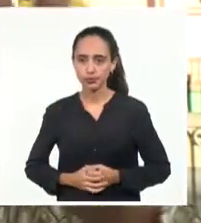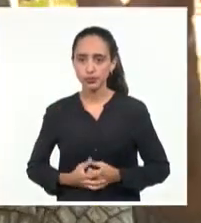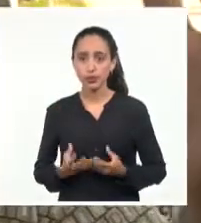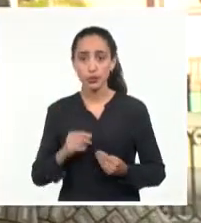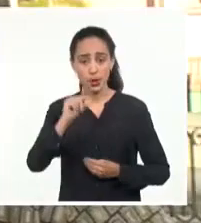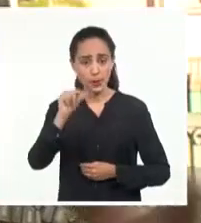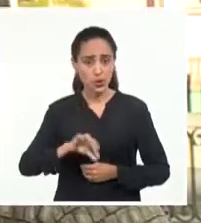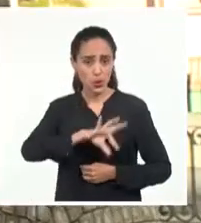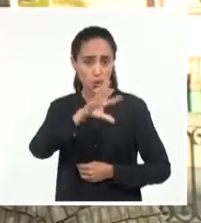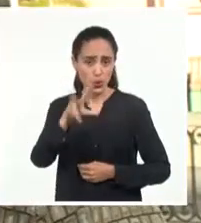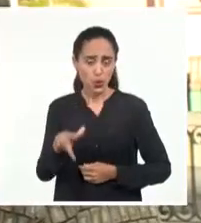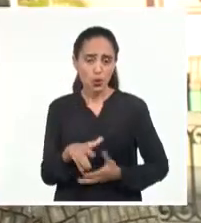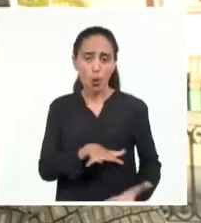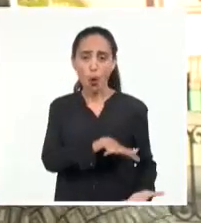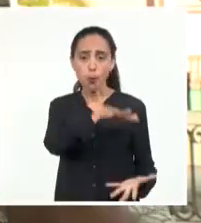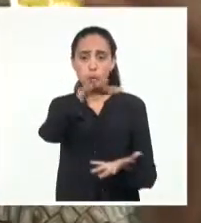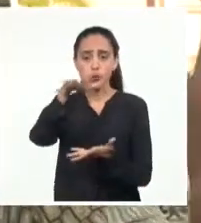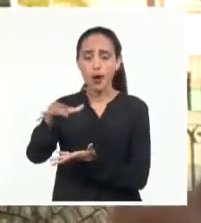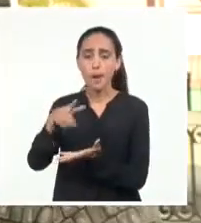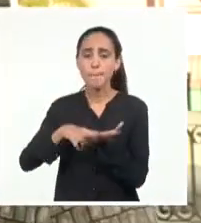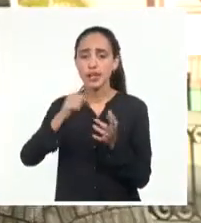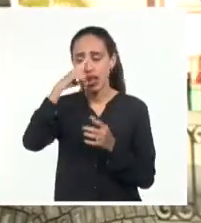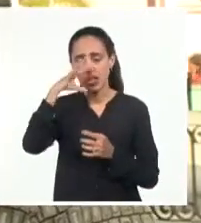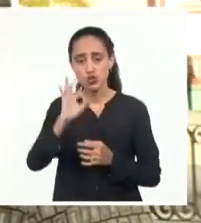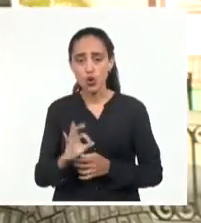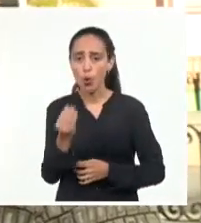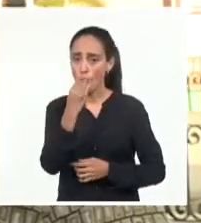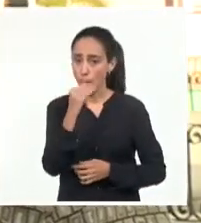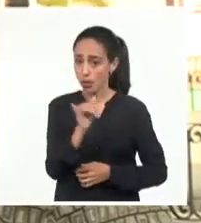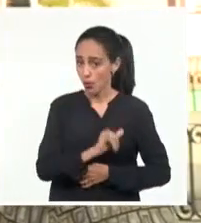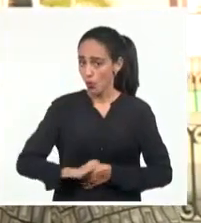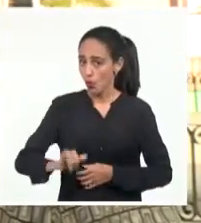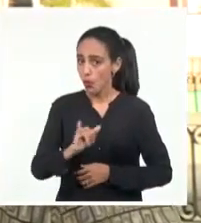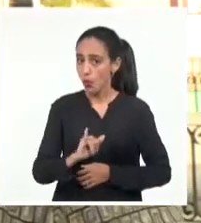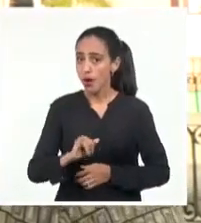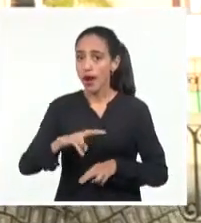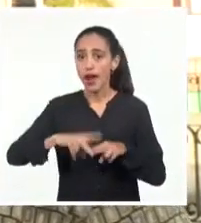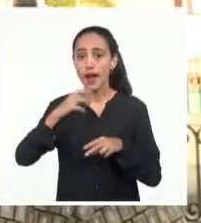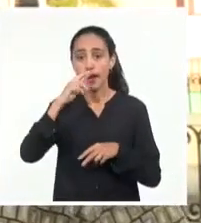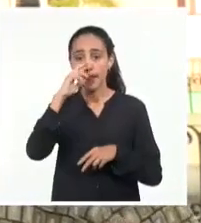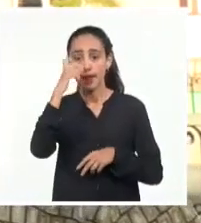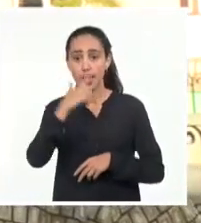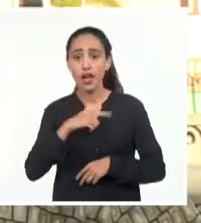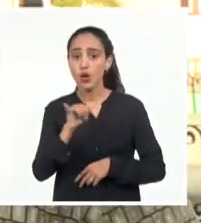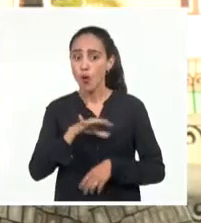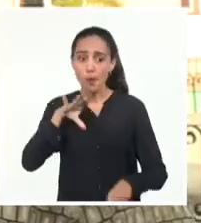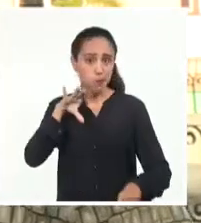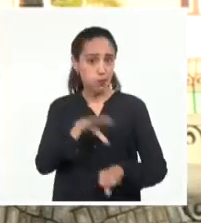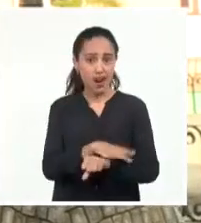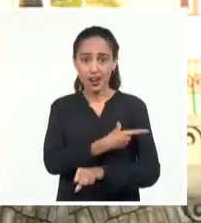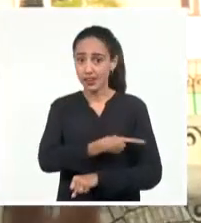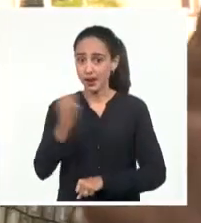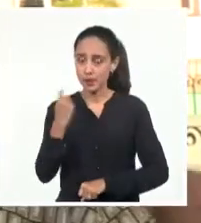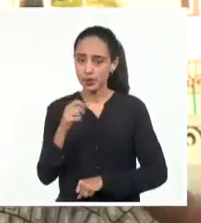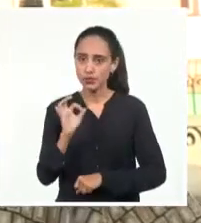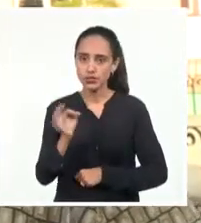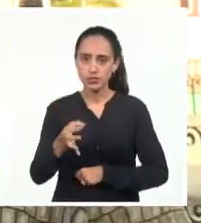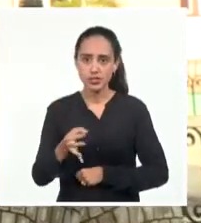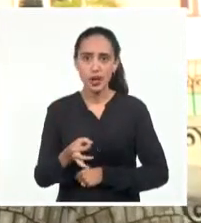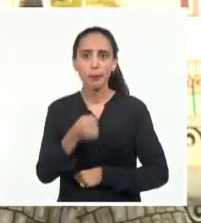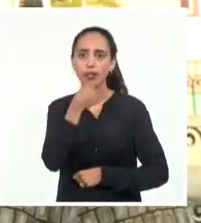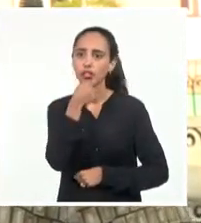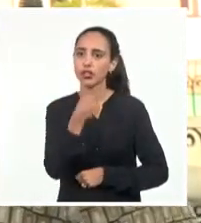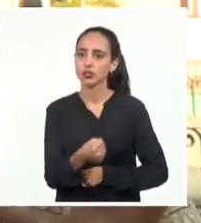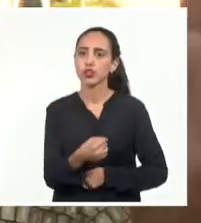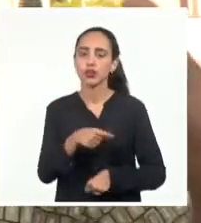inescrupulosas sacando sacos de pienso, sacos de harina, han sido capturados inmediatamente y siempre son denunciados